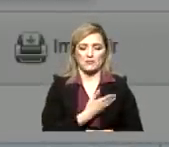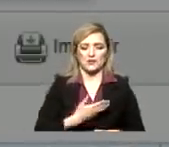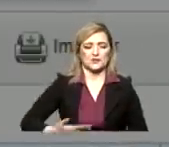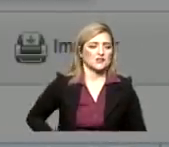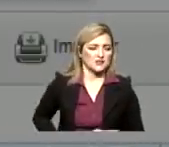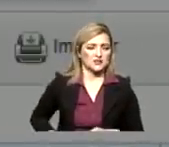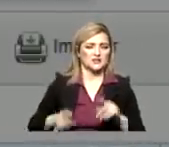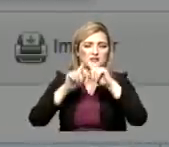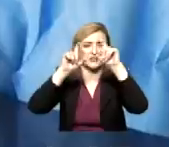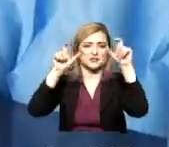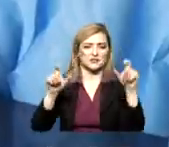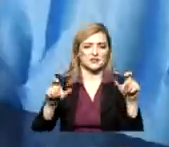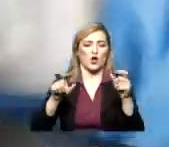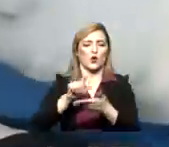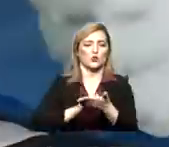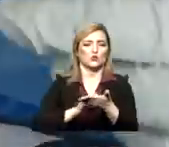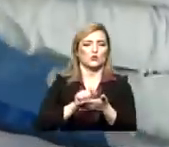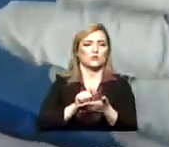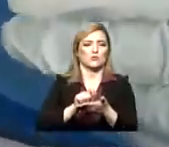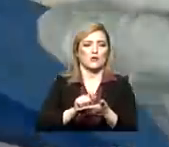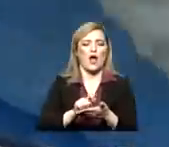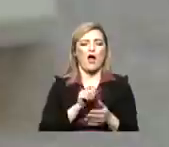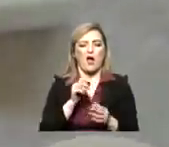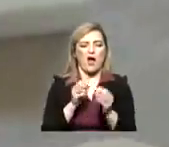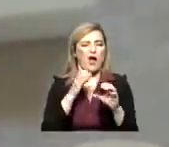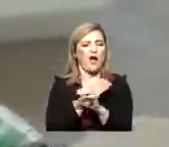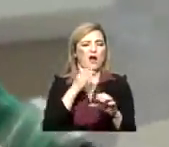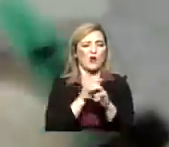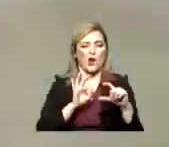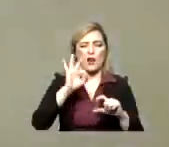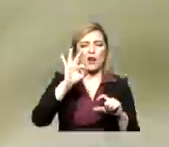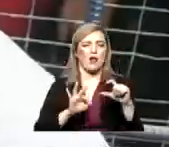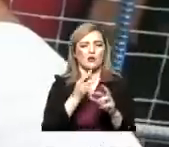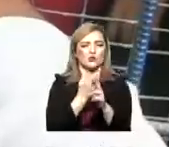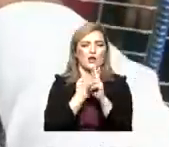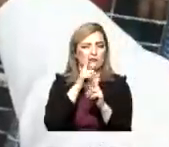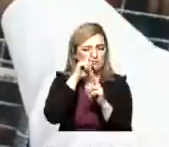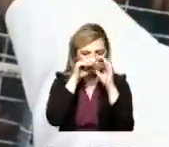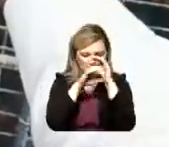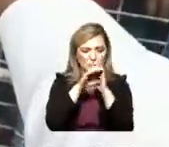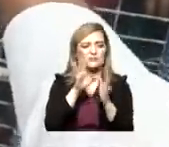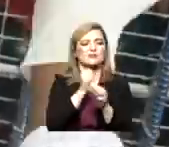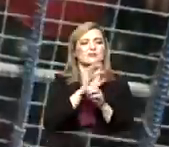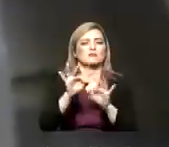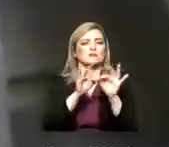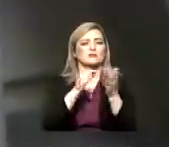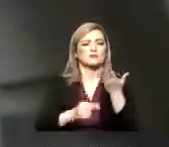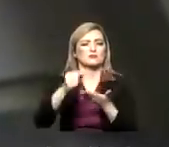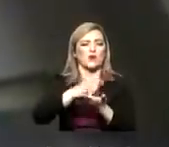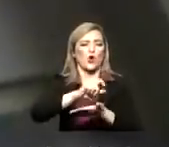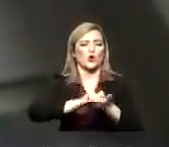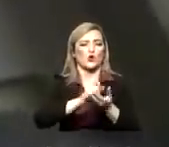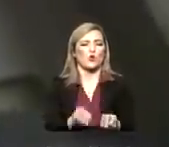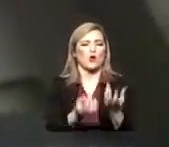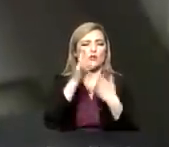presidente ejecutivo de la empresa que fue contratada para tabular los resultados de las pruebas COVID-19 realizadas por la prefectura del Guayas. Un contrato